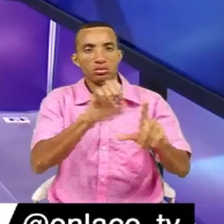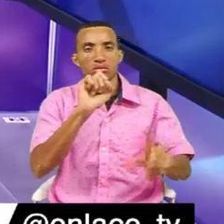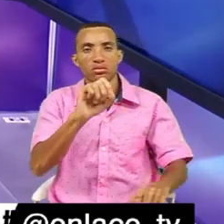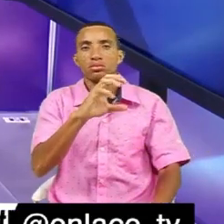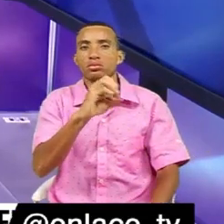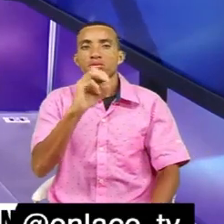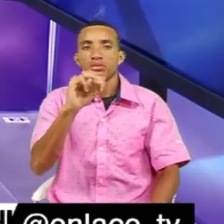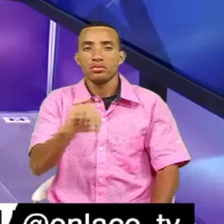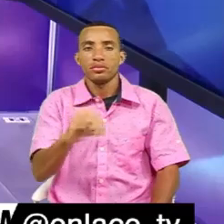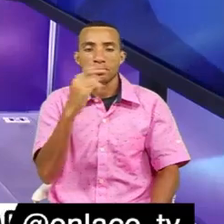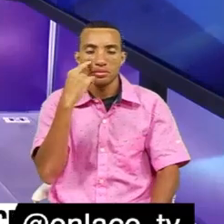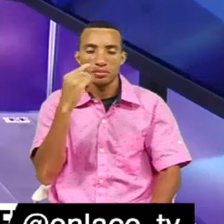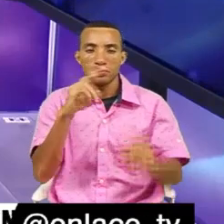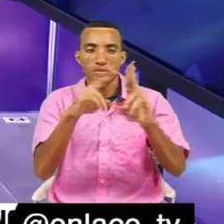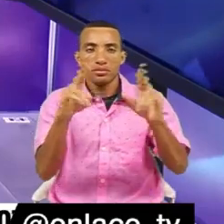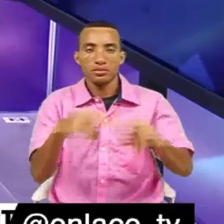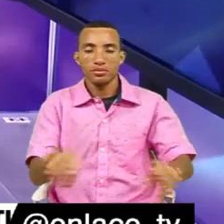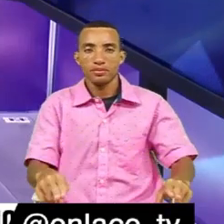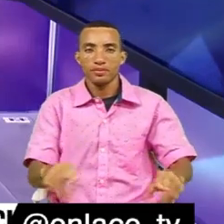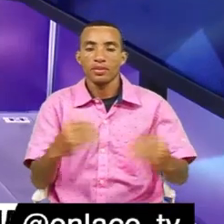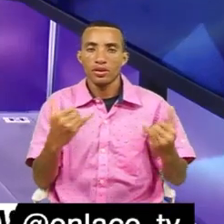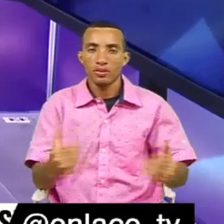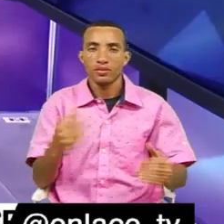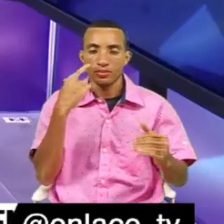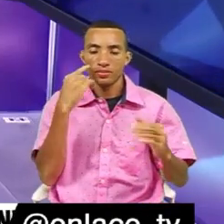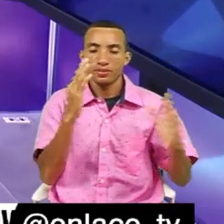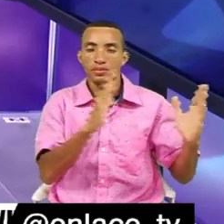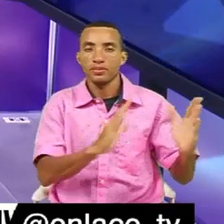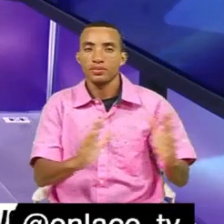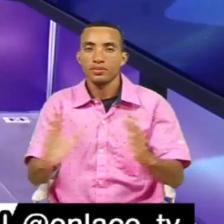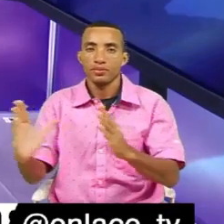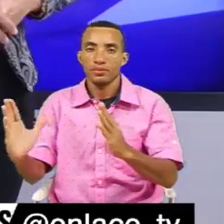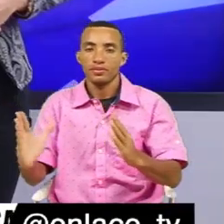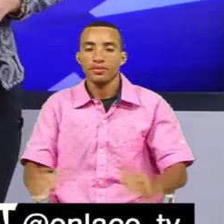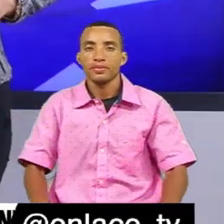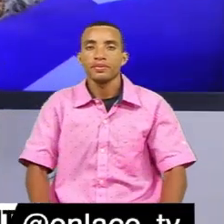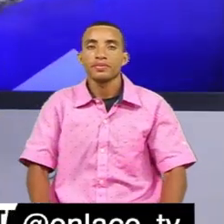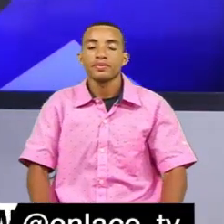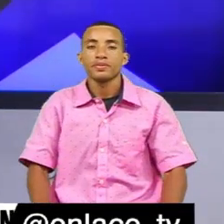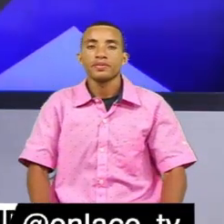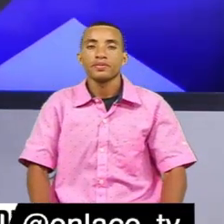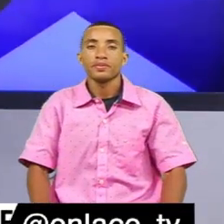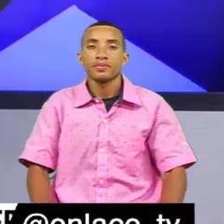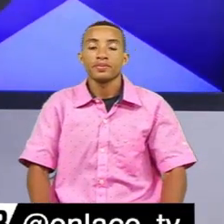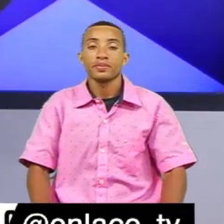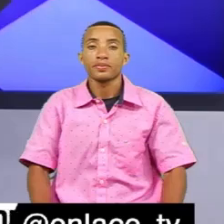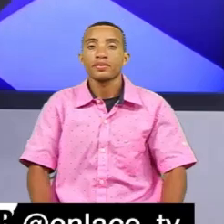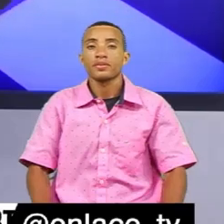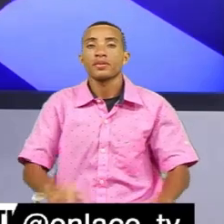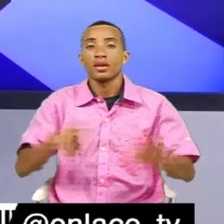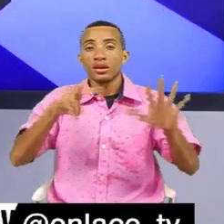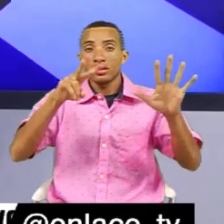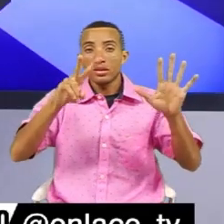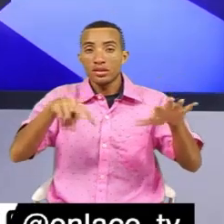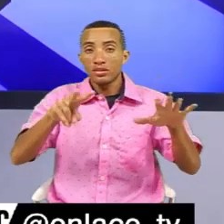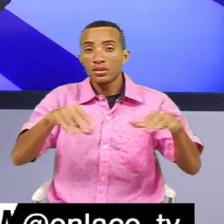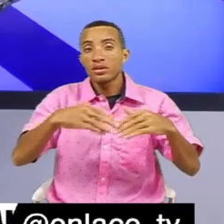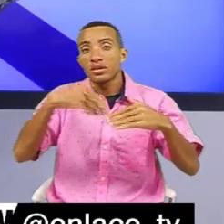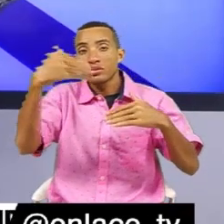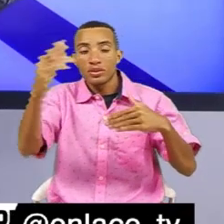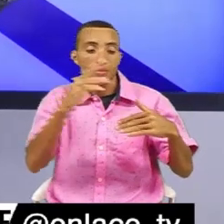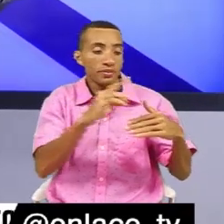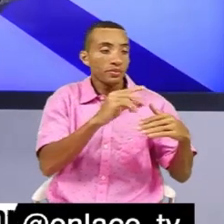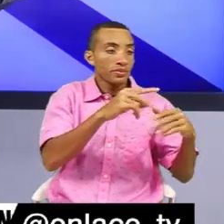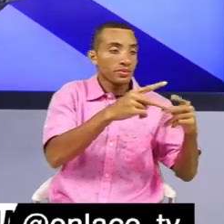www.enlacetelevisión.com. A continuación los invito para que conozcamos nuestros titulares de hoy. 7 meses después de haberse construido